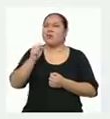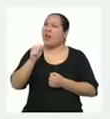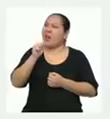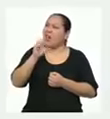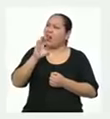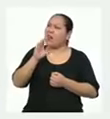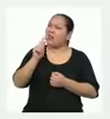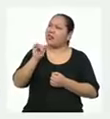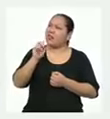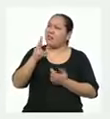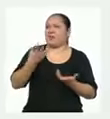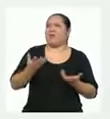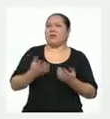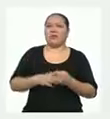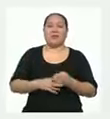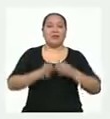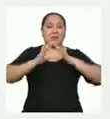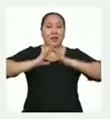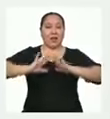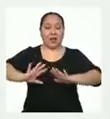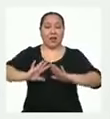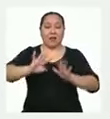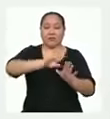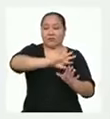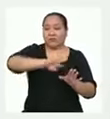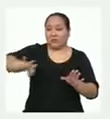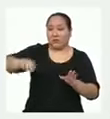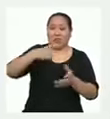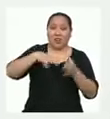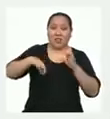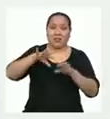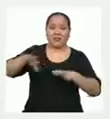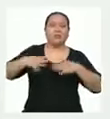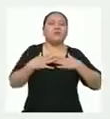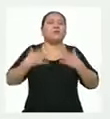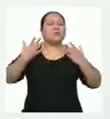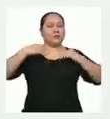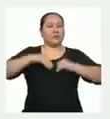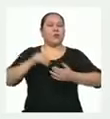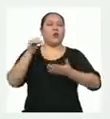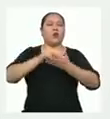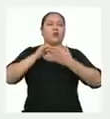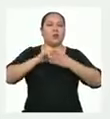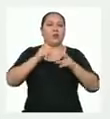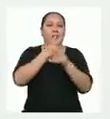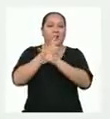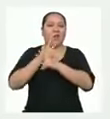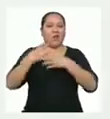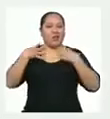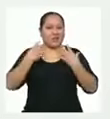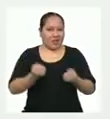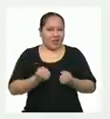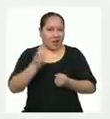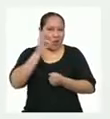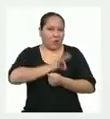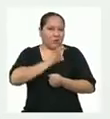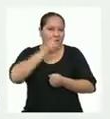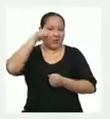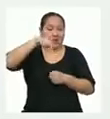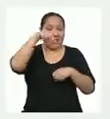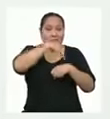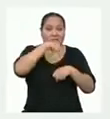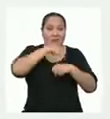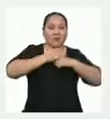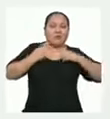activa? Es dejar un ratito lo que estamos haciendo para recuperar energía y cuidar nuestra salud. Aprovechar ese